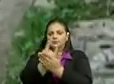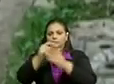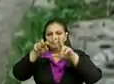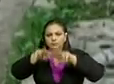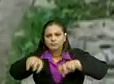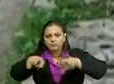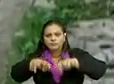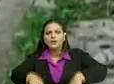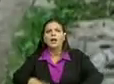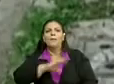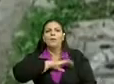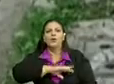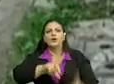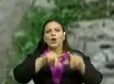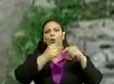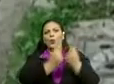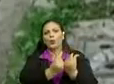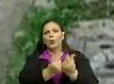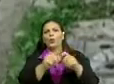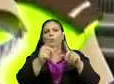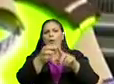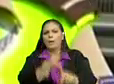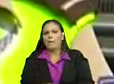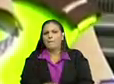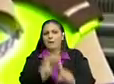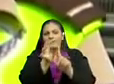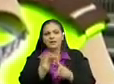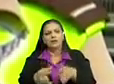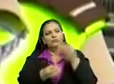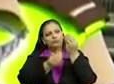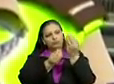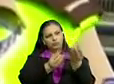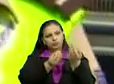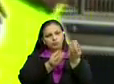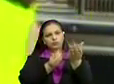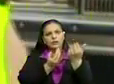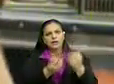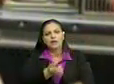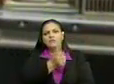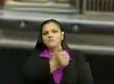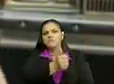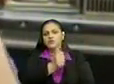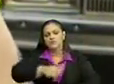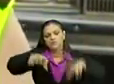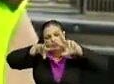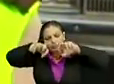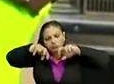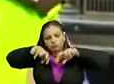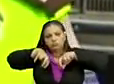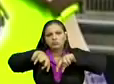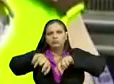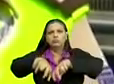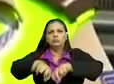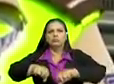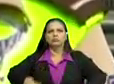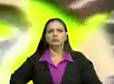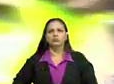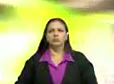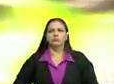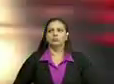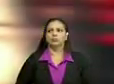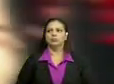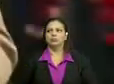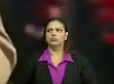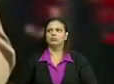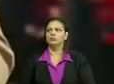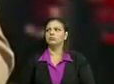de CIPROVAG y todos los medios que uno necesita aquí para poder movilizar lo que es la investigación de aquí, de ese tipo de inconvenientes que se ha